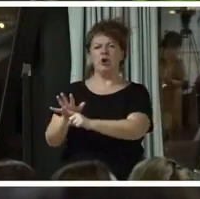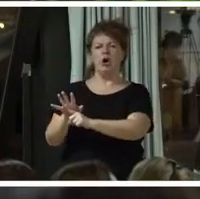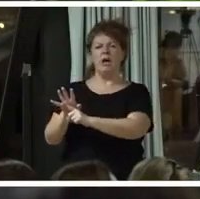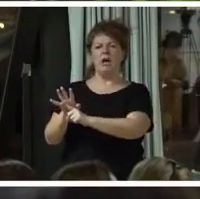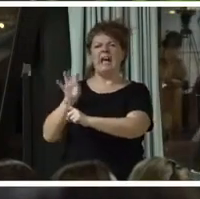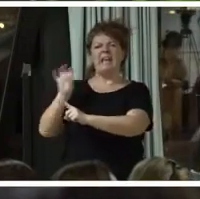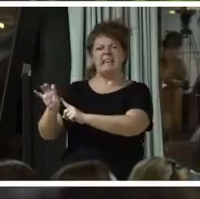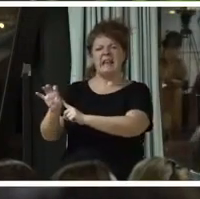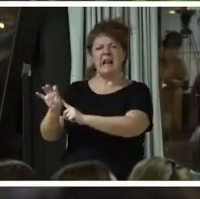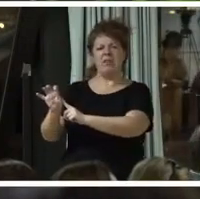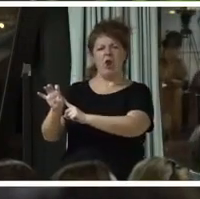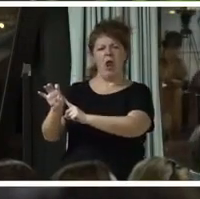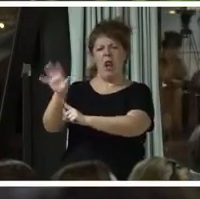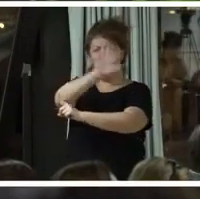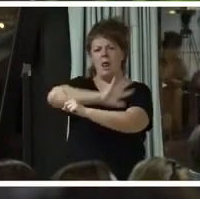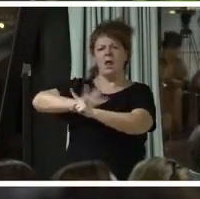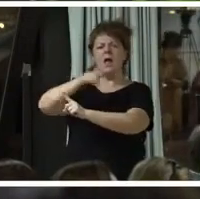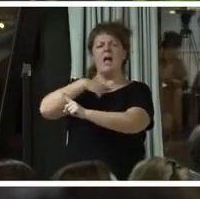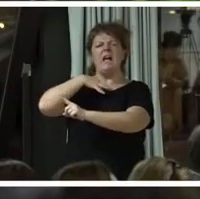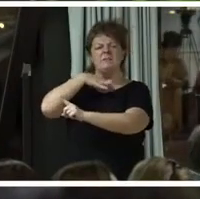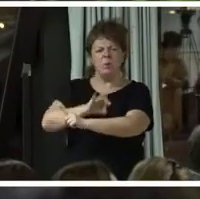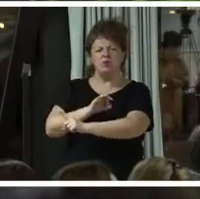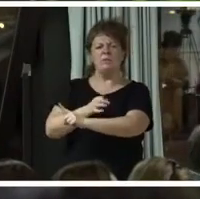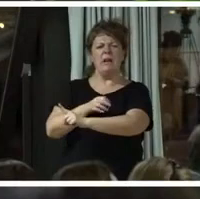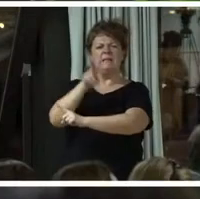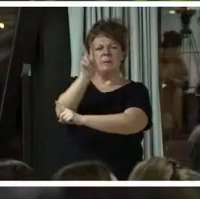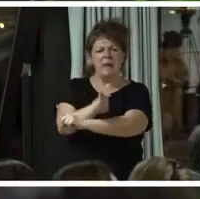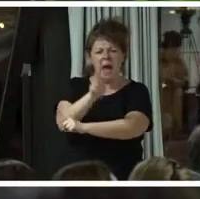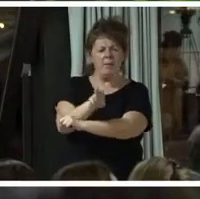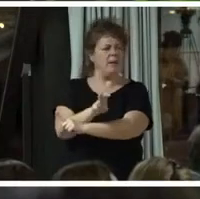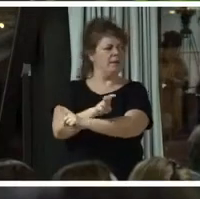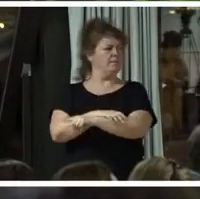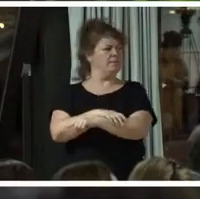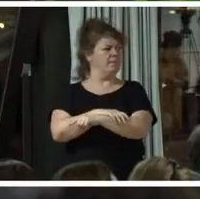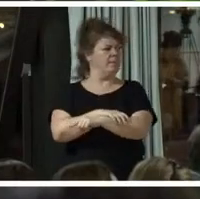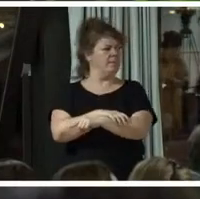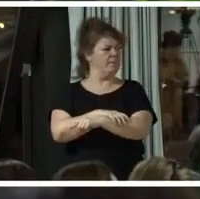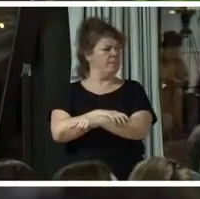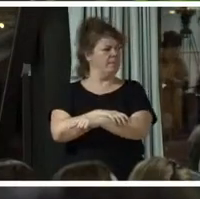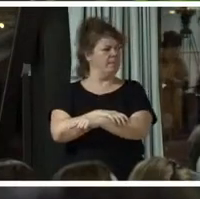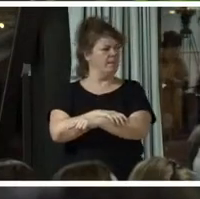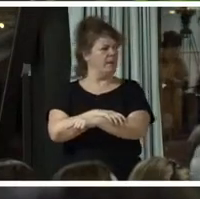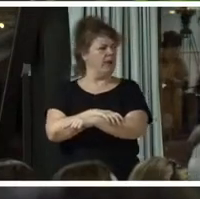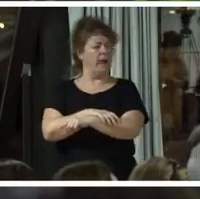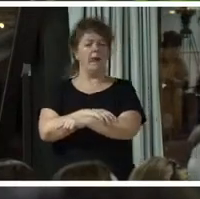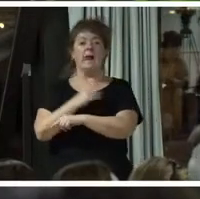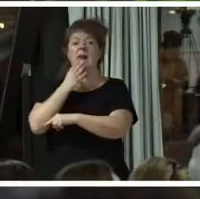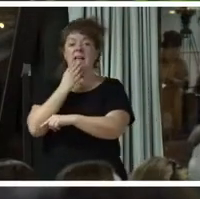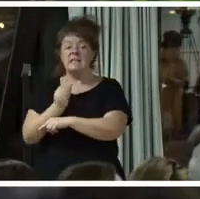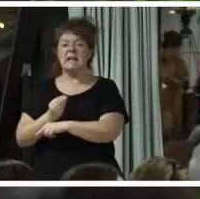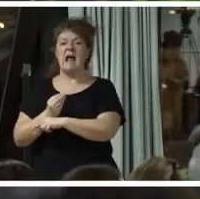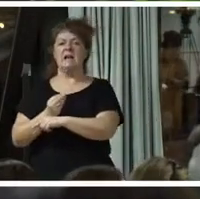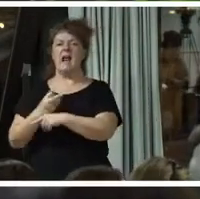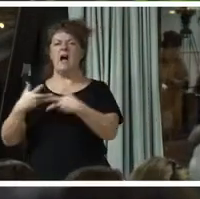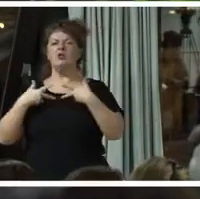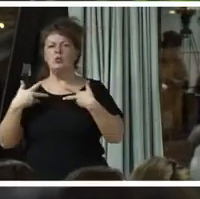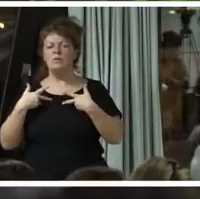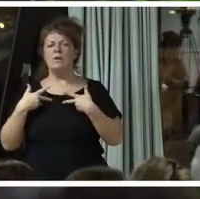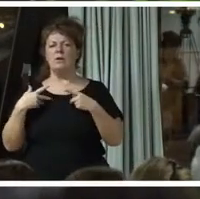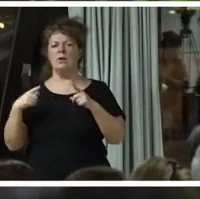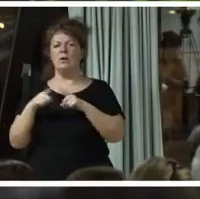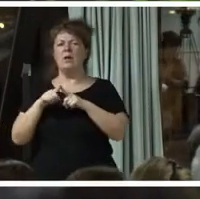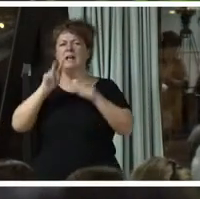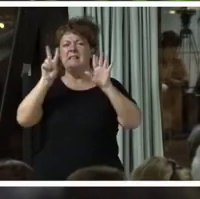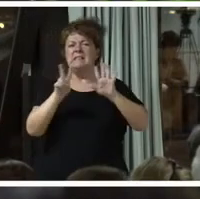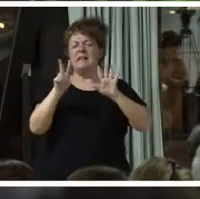internacional es posible es viable ya se ha hecho eh Israel eh ha sufrido eh A través